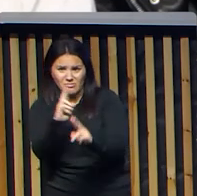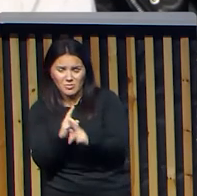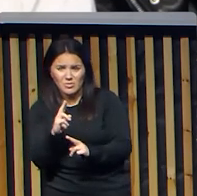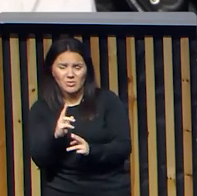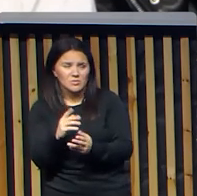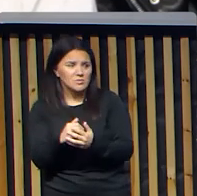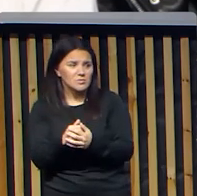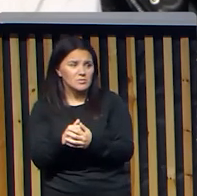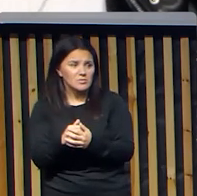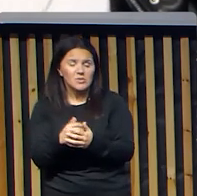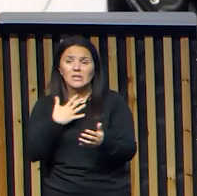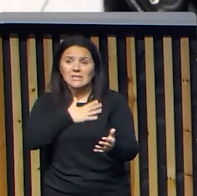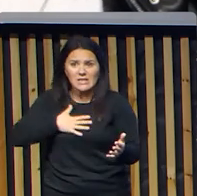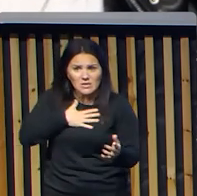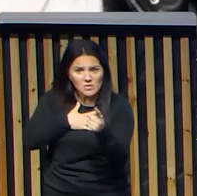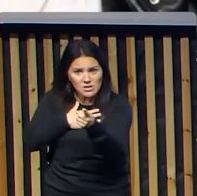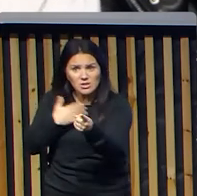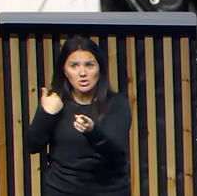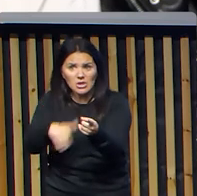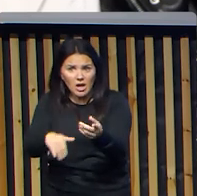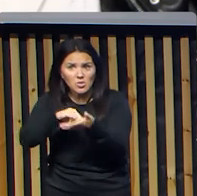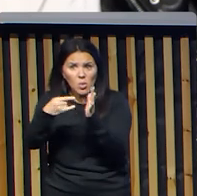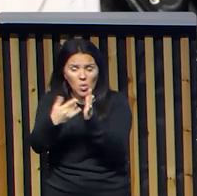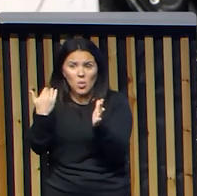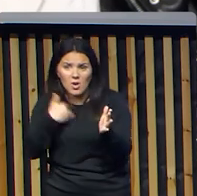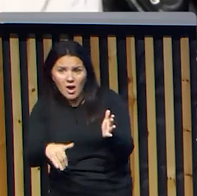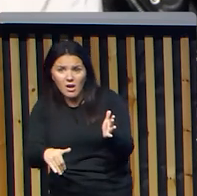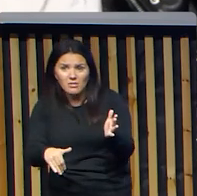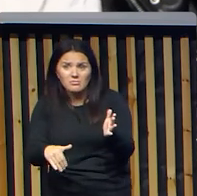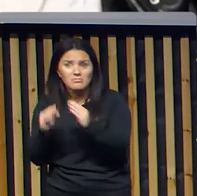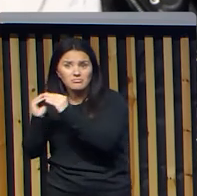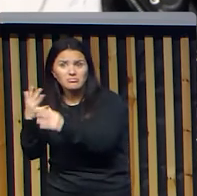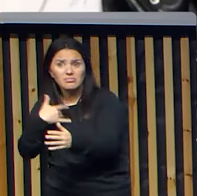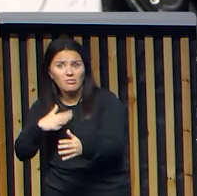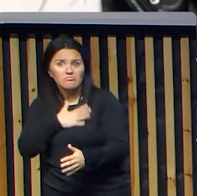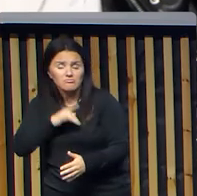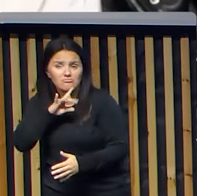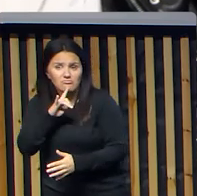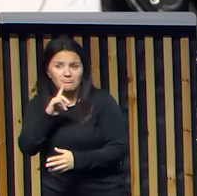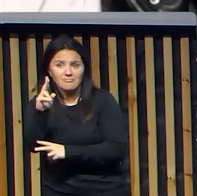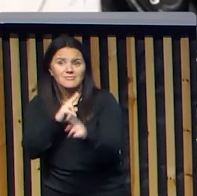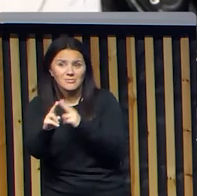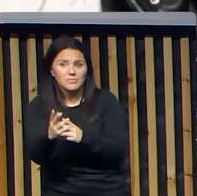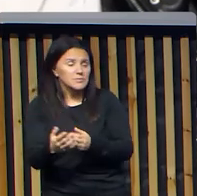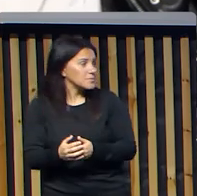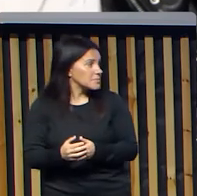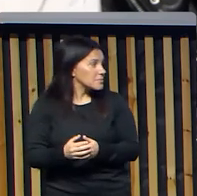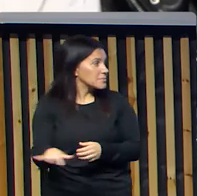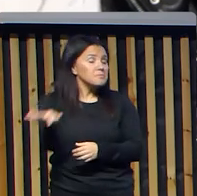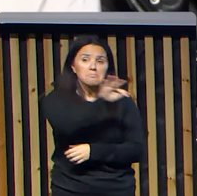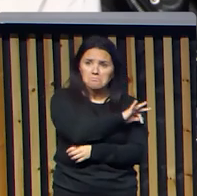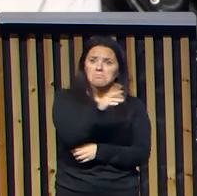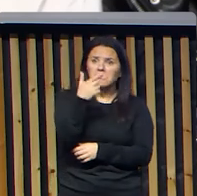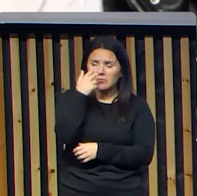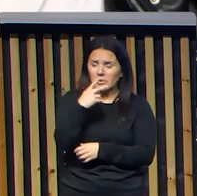realizado pues qué interesante Sí sí lo entiendo creo haber entendido Me parece muy